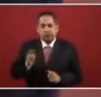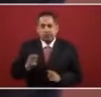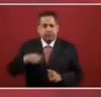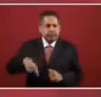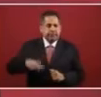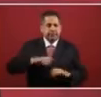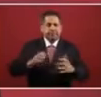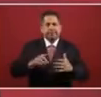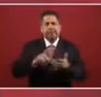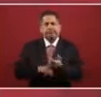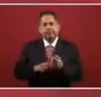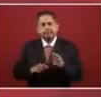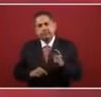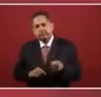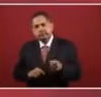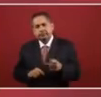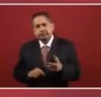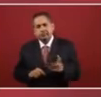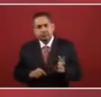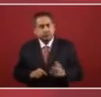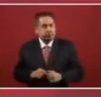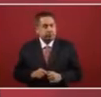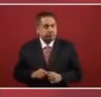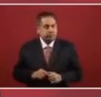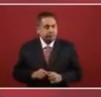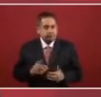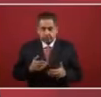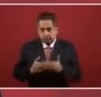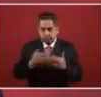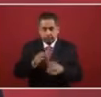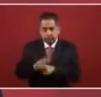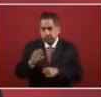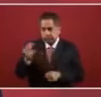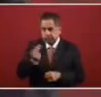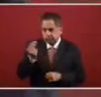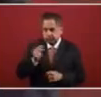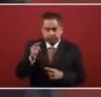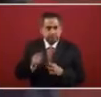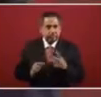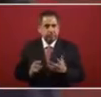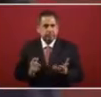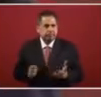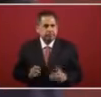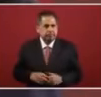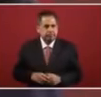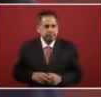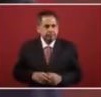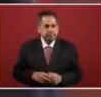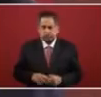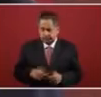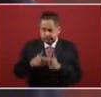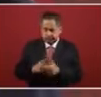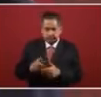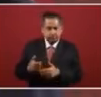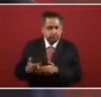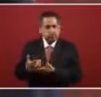modelo, ahora lo que necesitamos pues es seguir